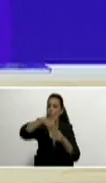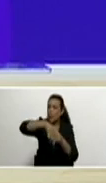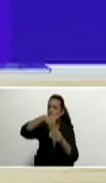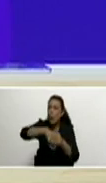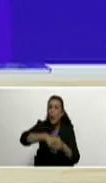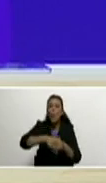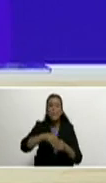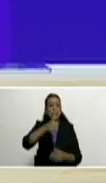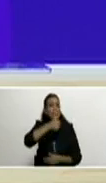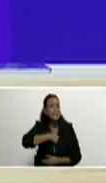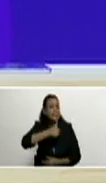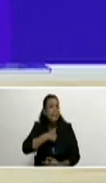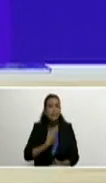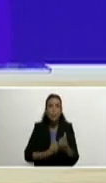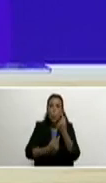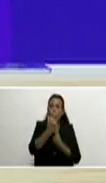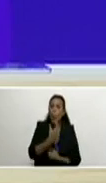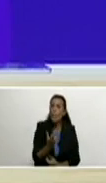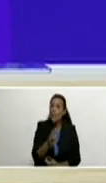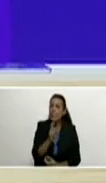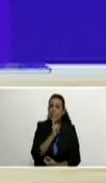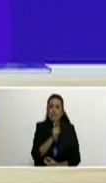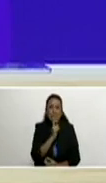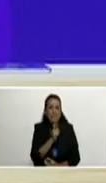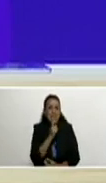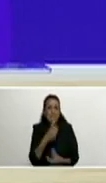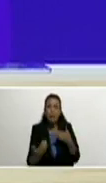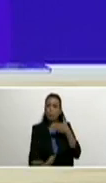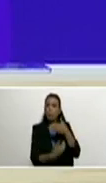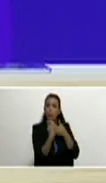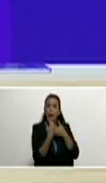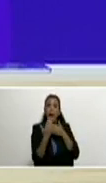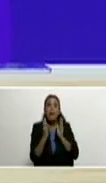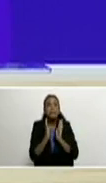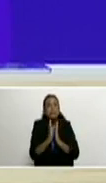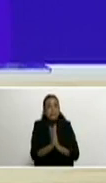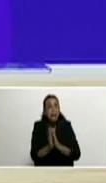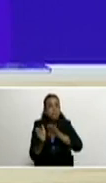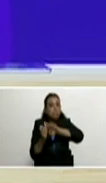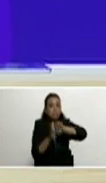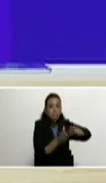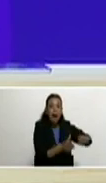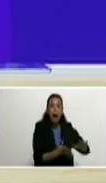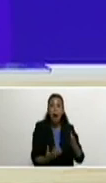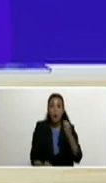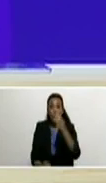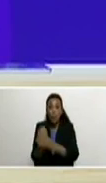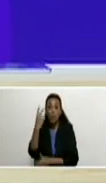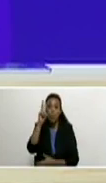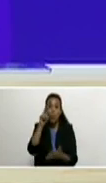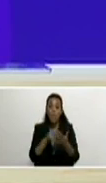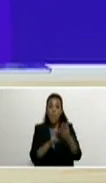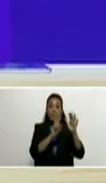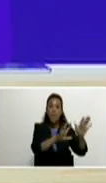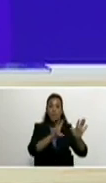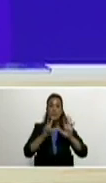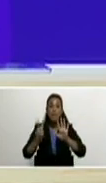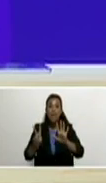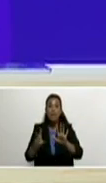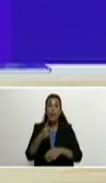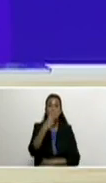electorales, de resistencia económica, de enfrentamiento de las sanciones, me tocó a mí decretar en el 2017